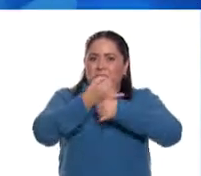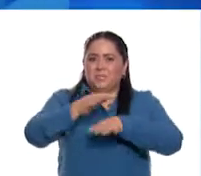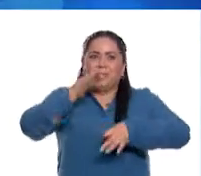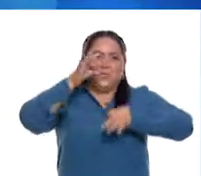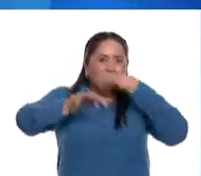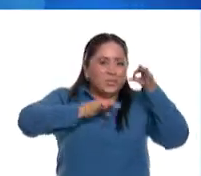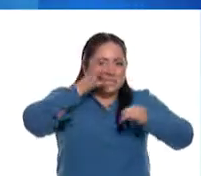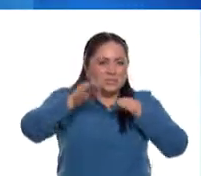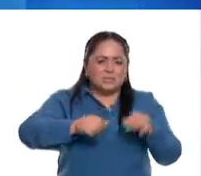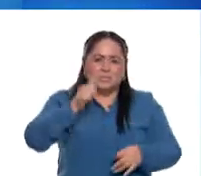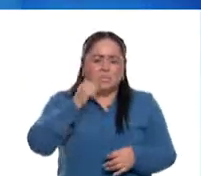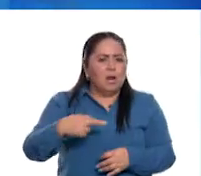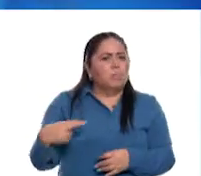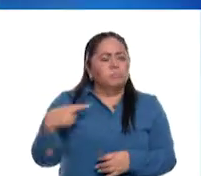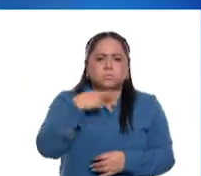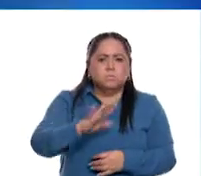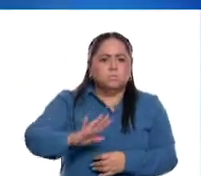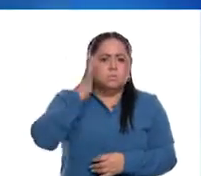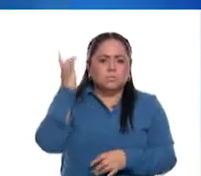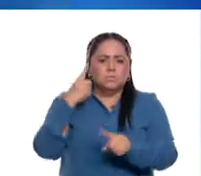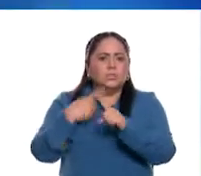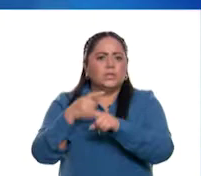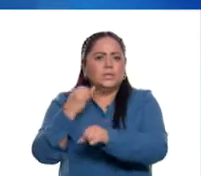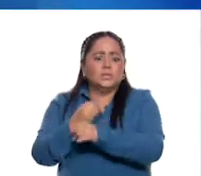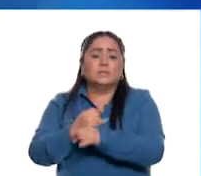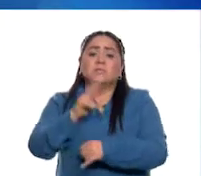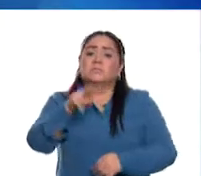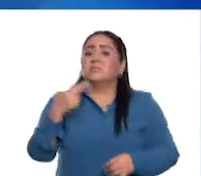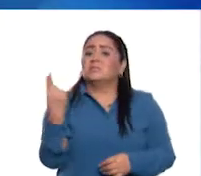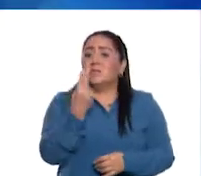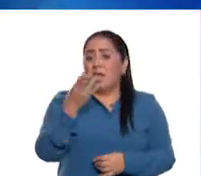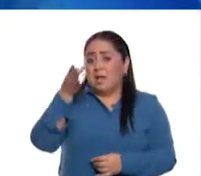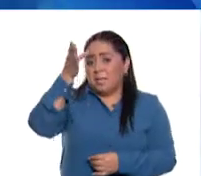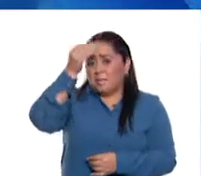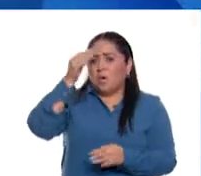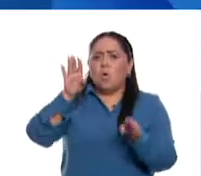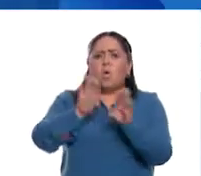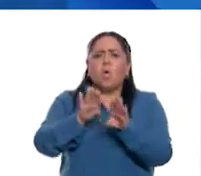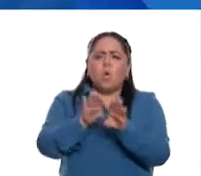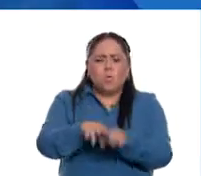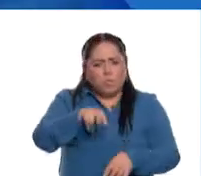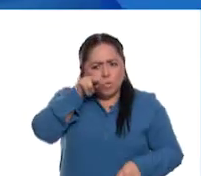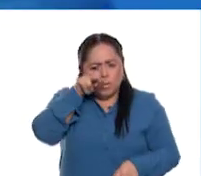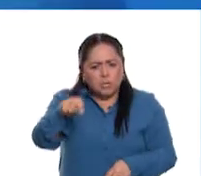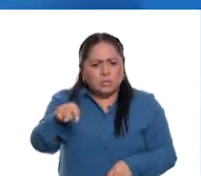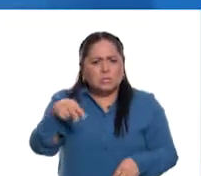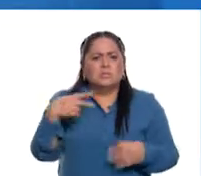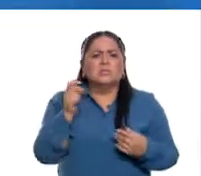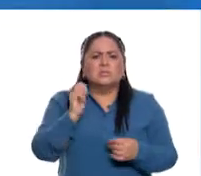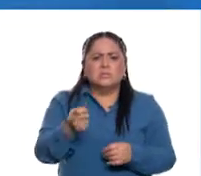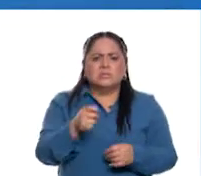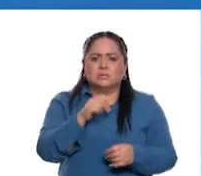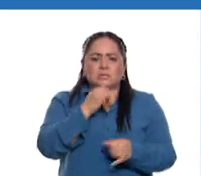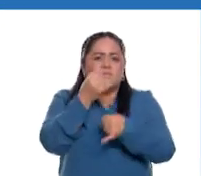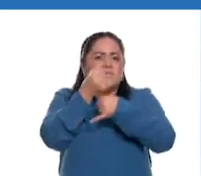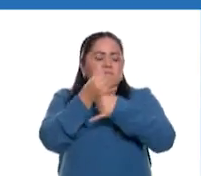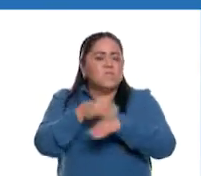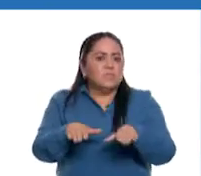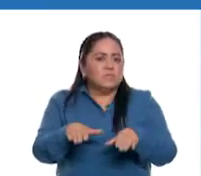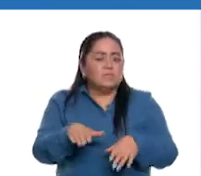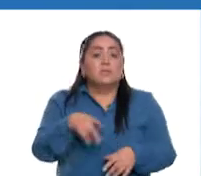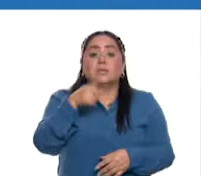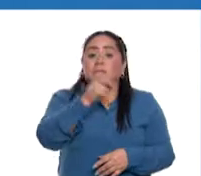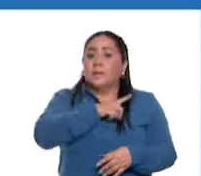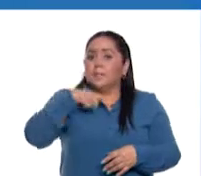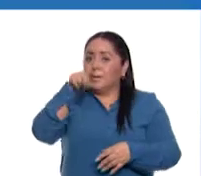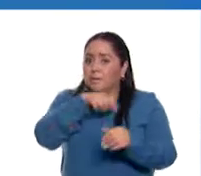las noticias corren velozmente por la red, es necesario que aprendamos cómo observar de manera inteligente los medios de información.